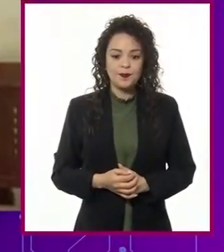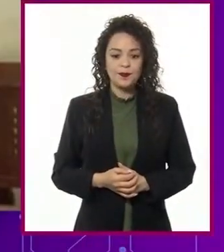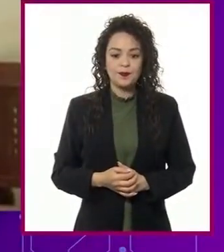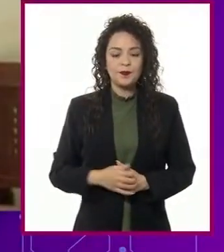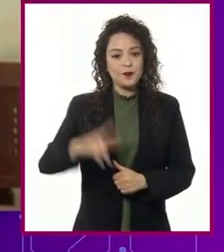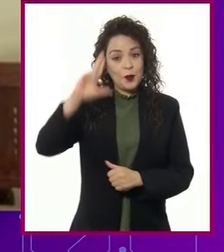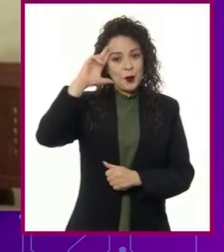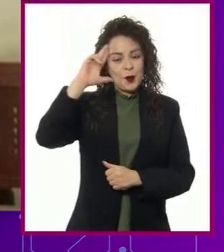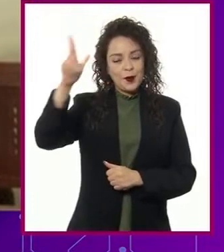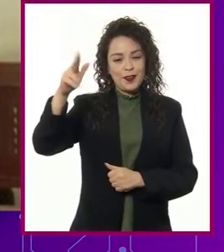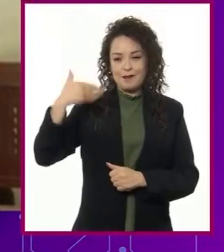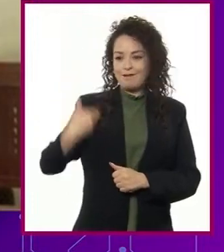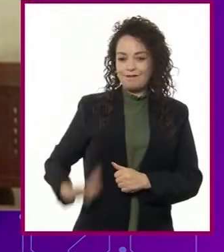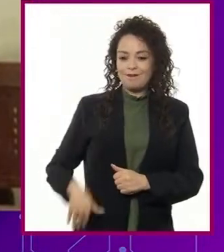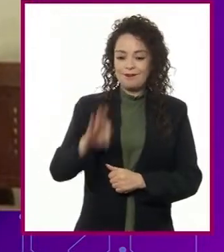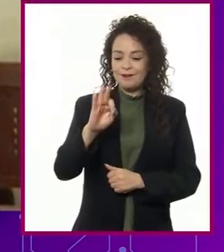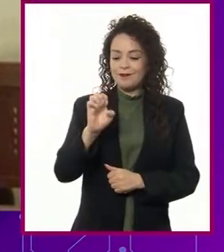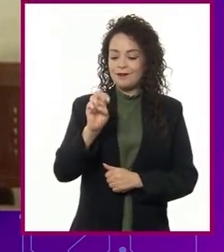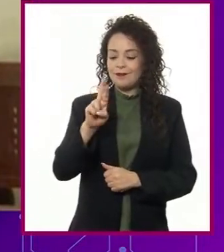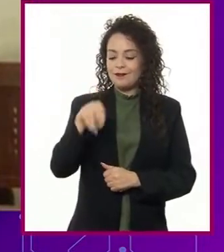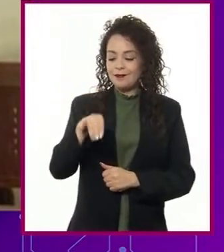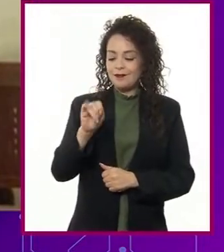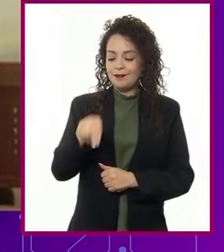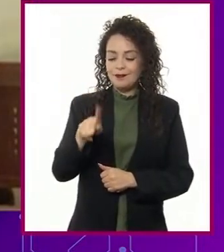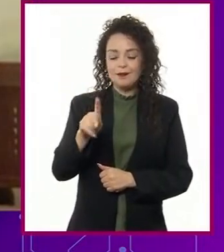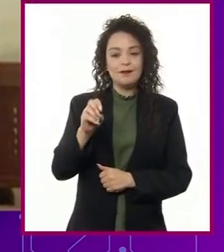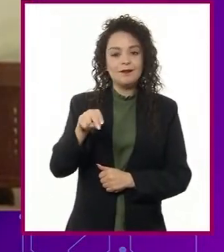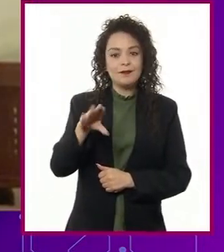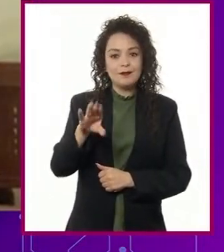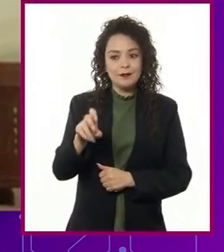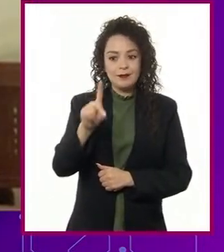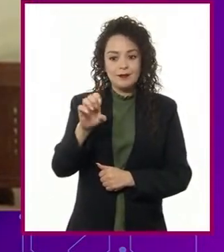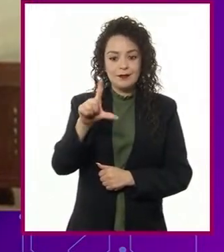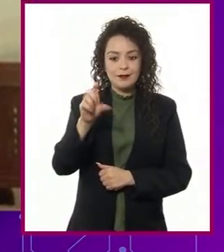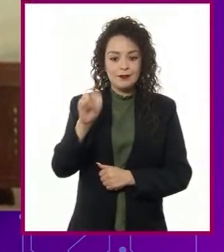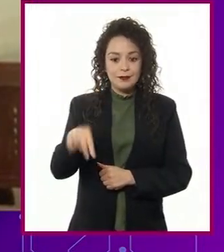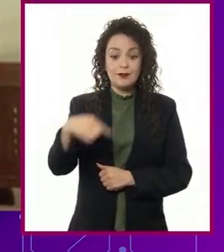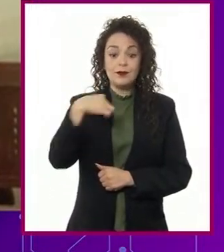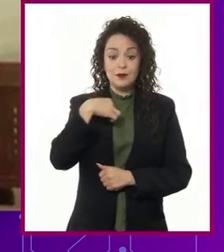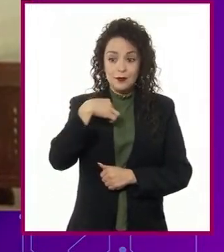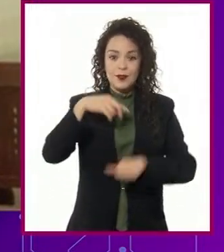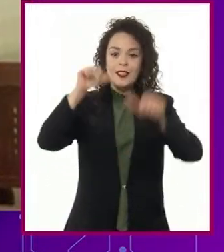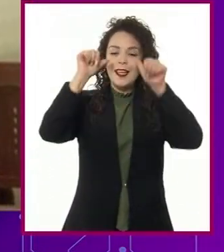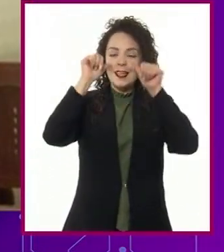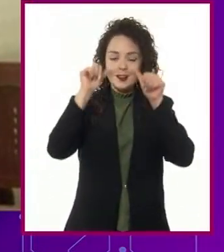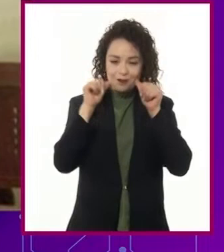Hola, ¿qué tal? Mi nombre es Fermín Ponce León. Soy una persona con discapacidad visual.